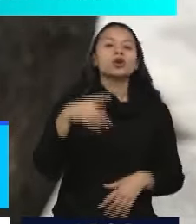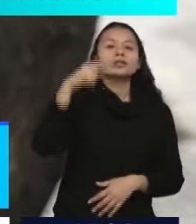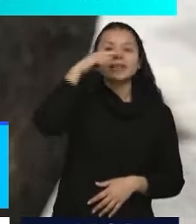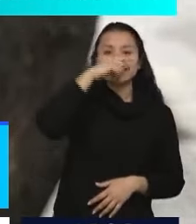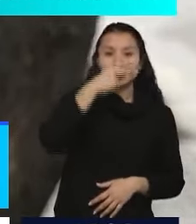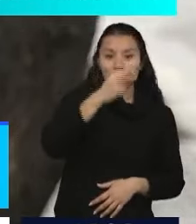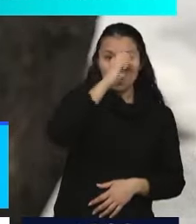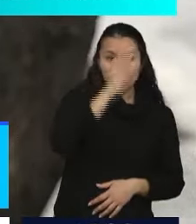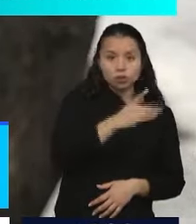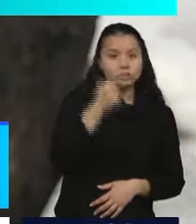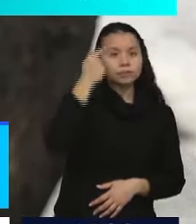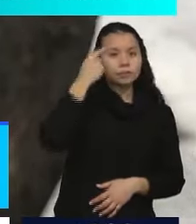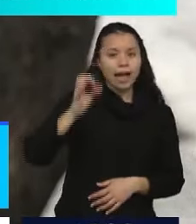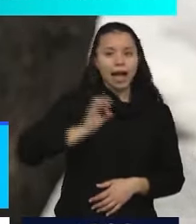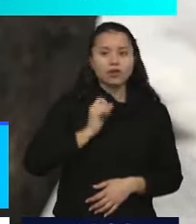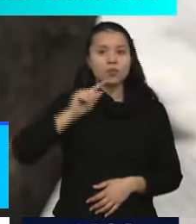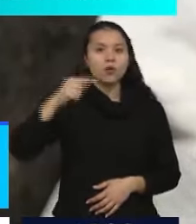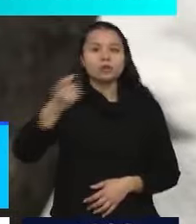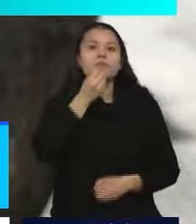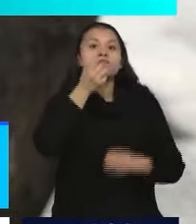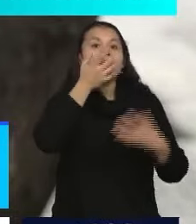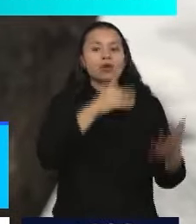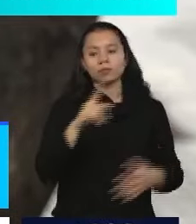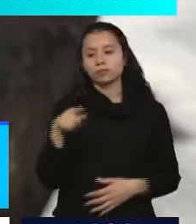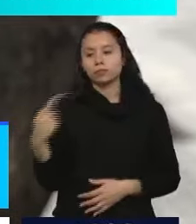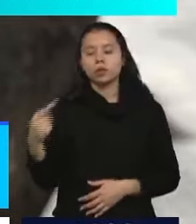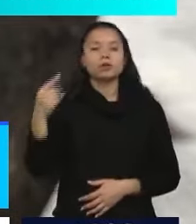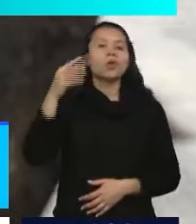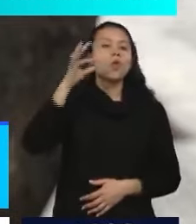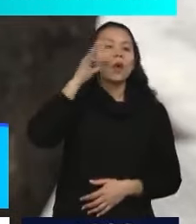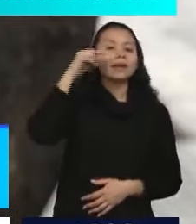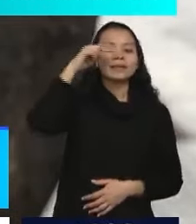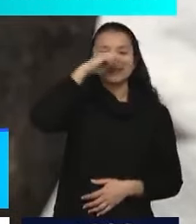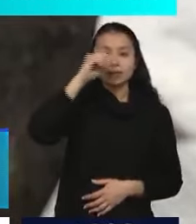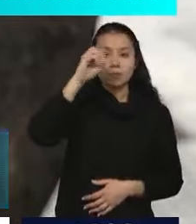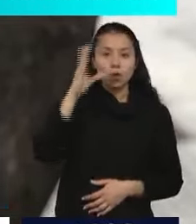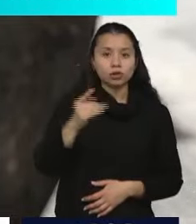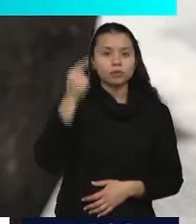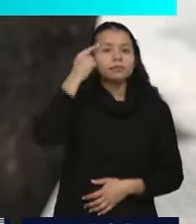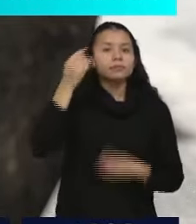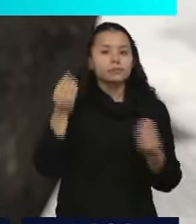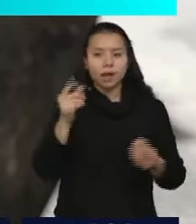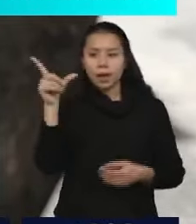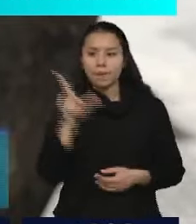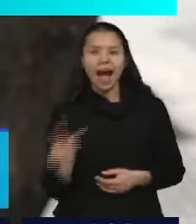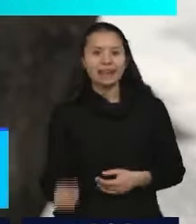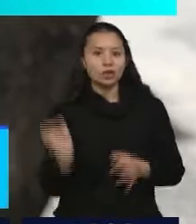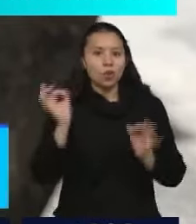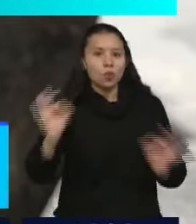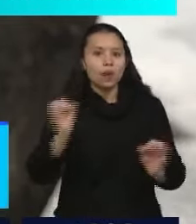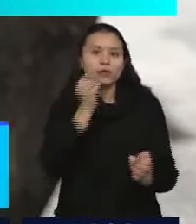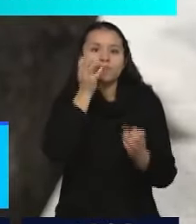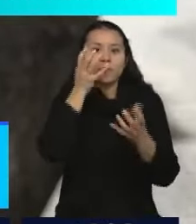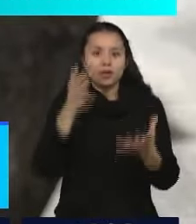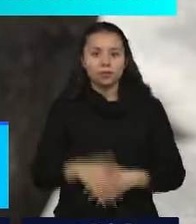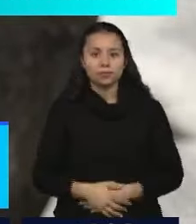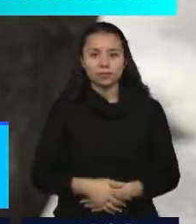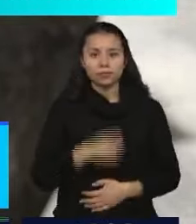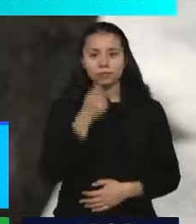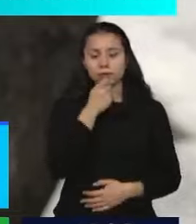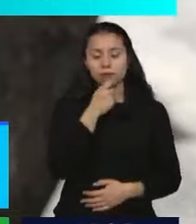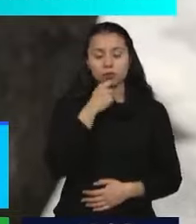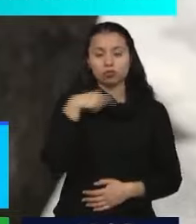el año que viene y casi el 47% que va a estar mejor a nivel país. Esto se profundiza cuando les preguntamos a los varones